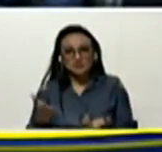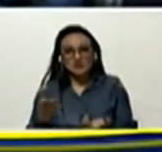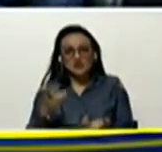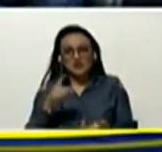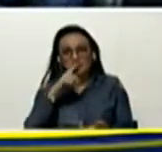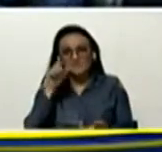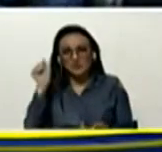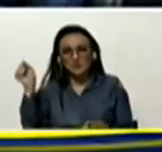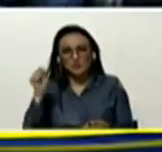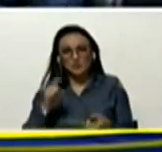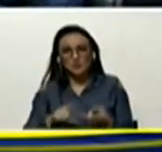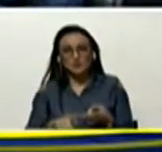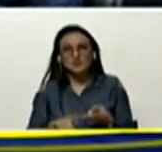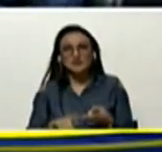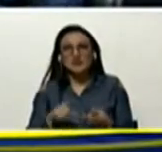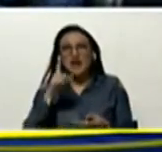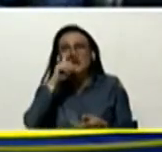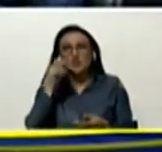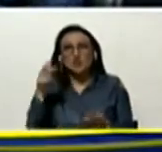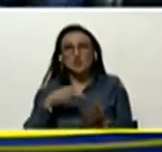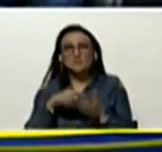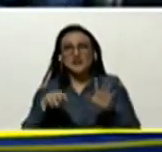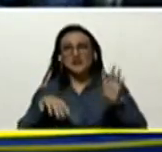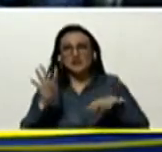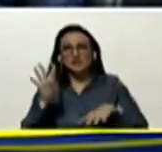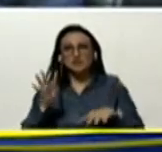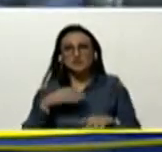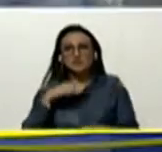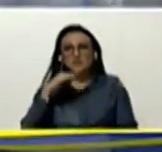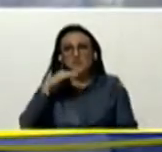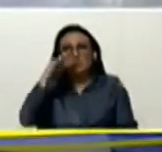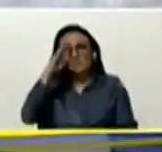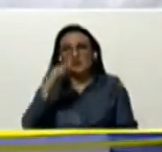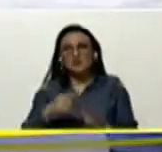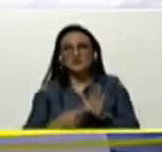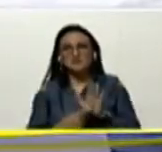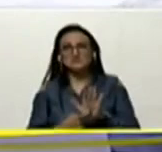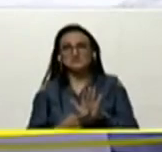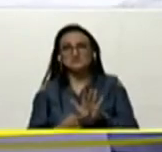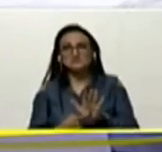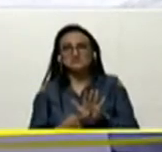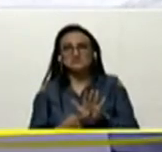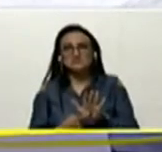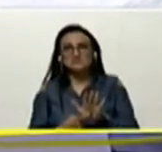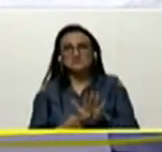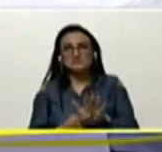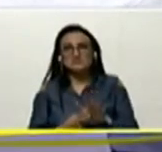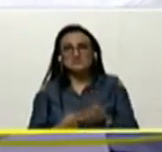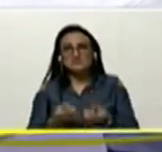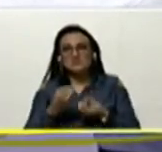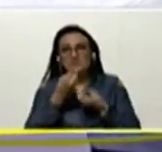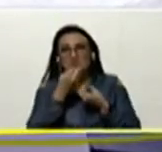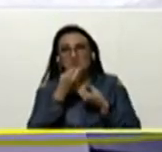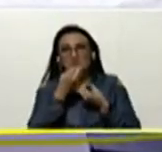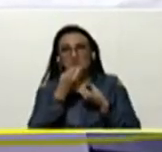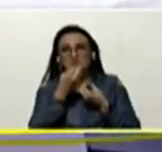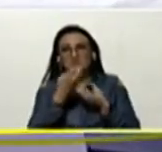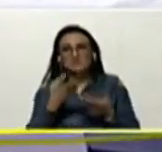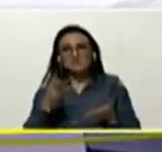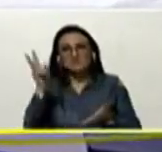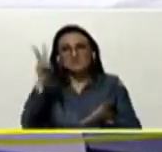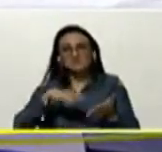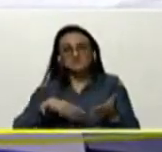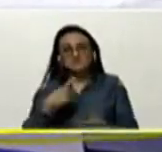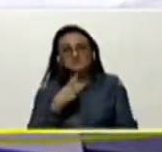Flores. Y en el año 2014, mi padre la presenta con unas bellas líneas y dice: